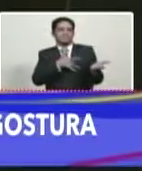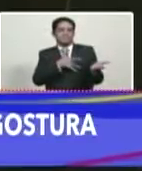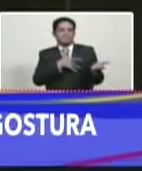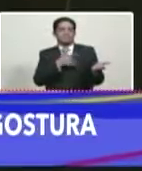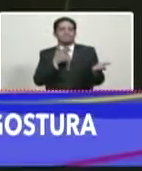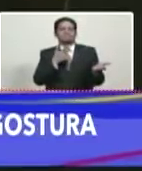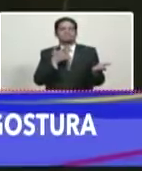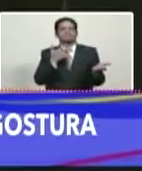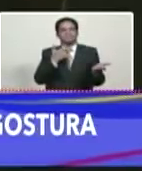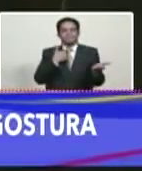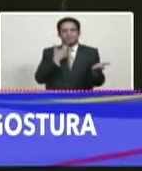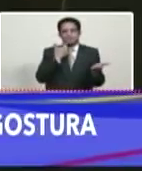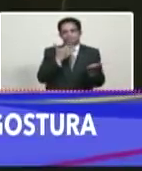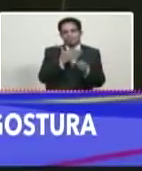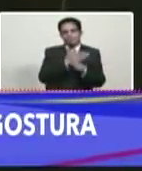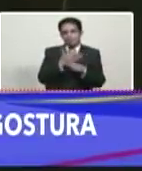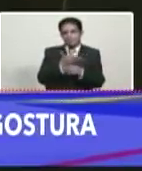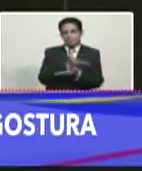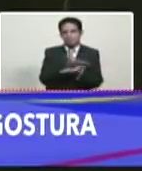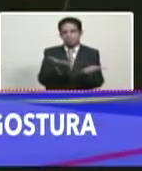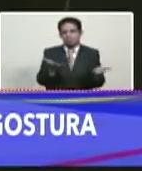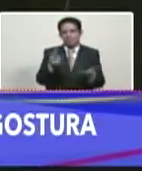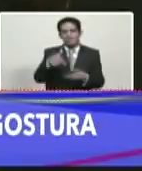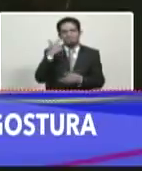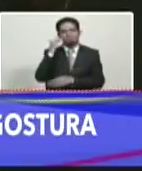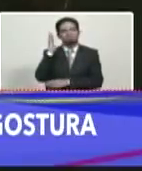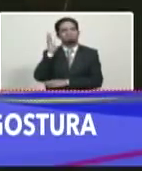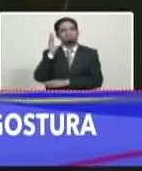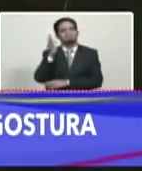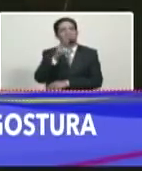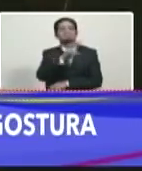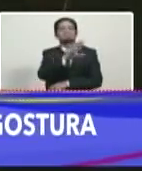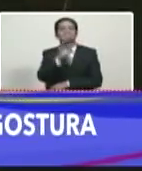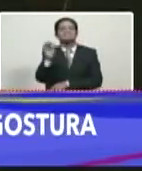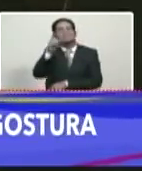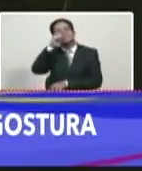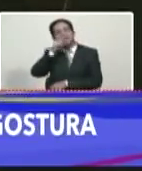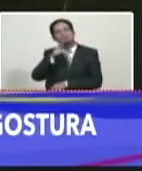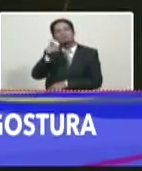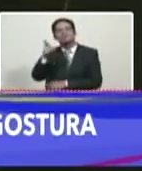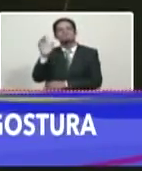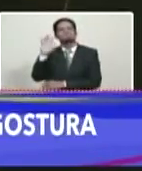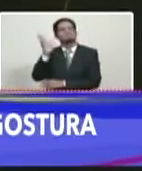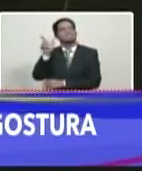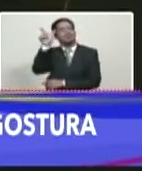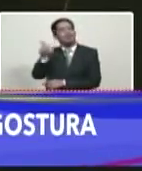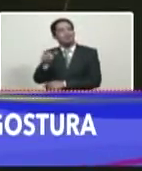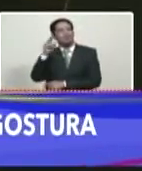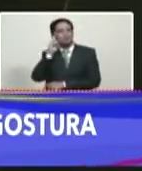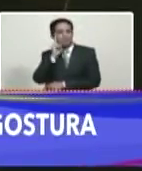acto hermoso del bicentenario del discurso de Angostura.